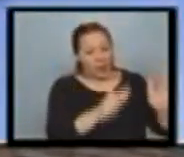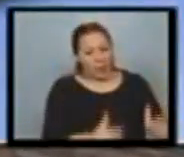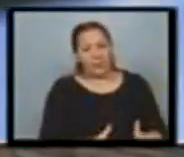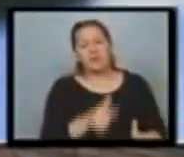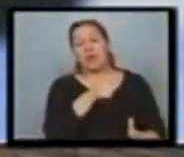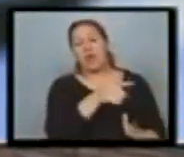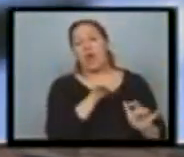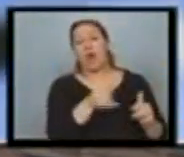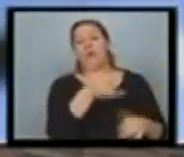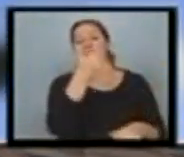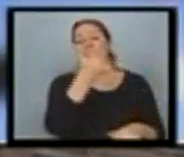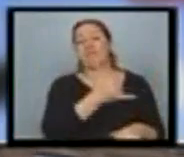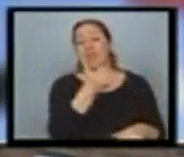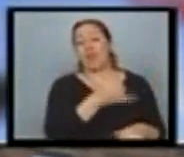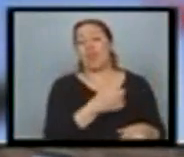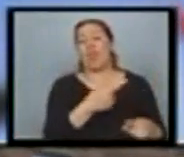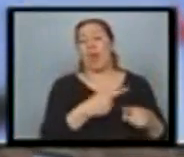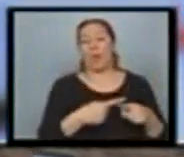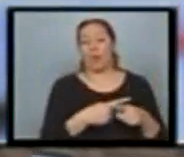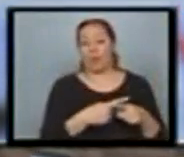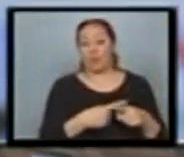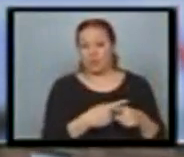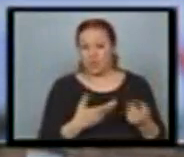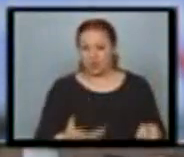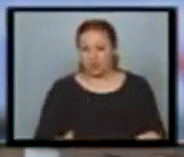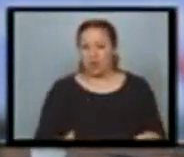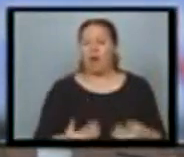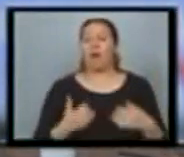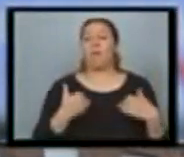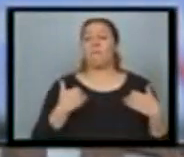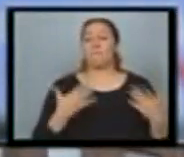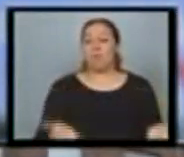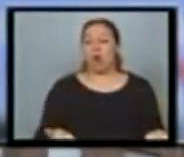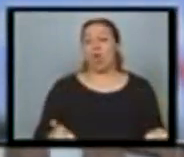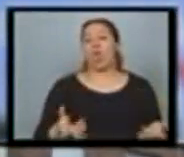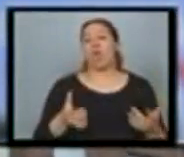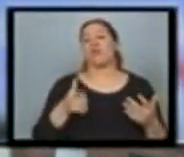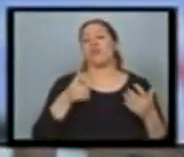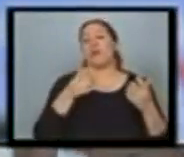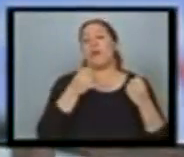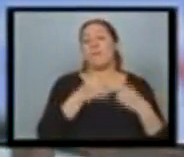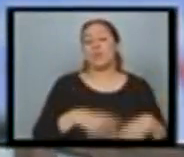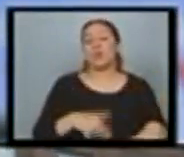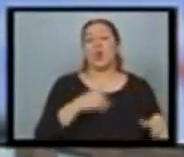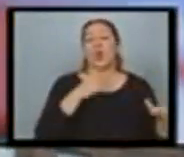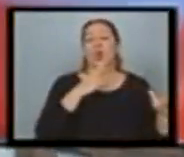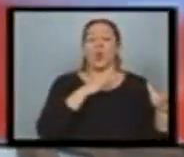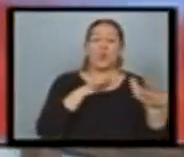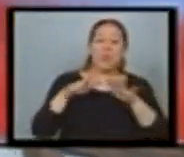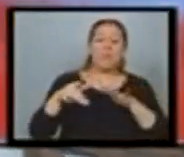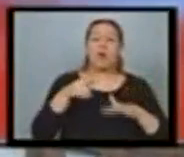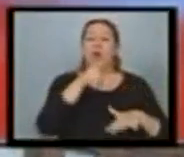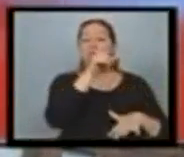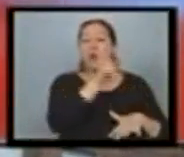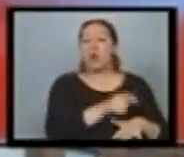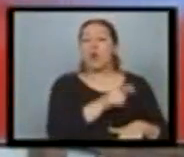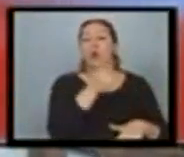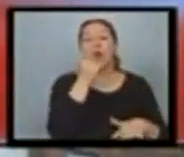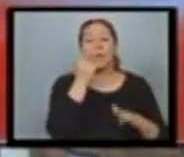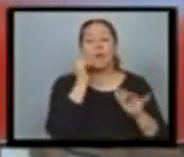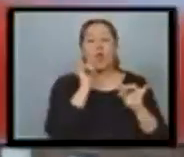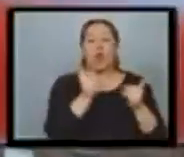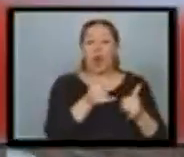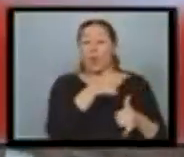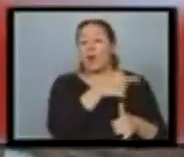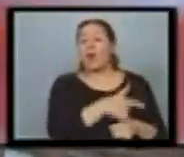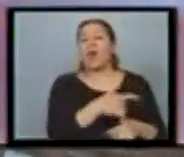joven tenía una navaja. Por eso empezó a correr la versión de que este joven podría tener